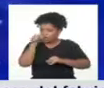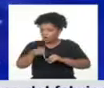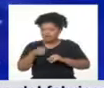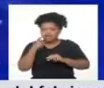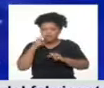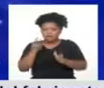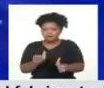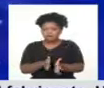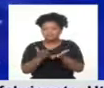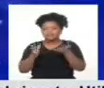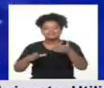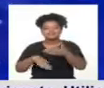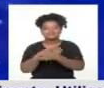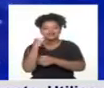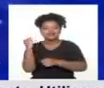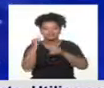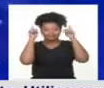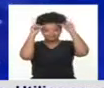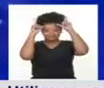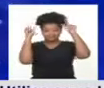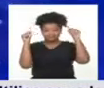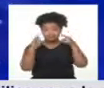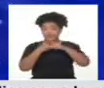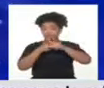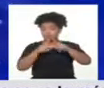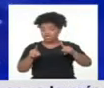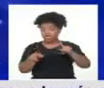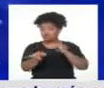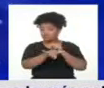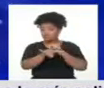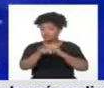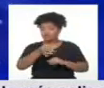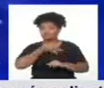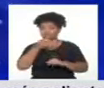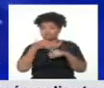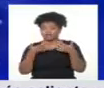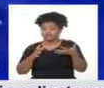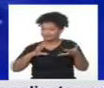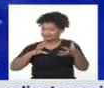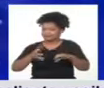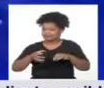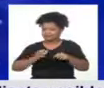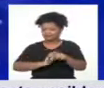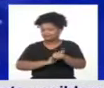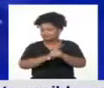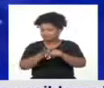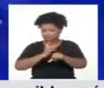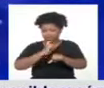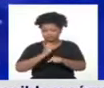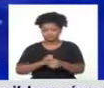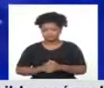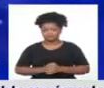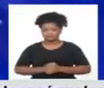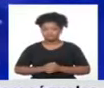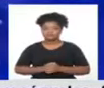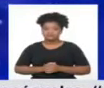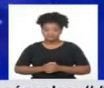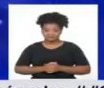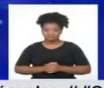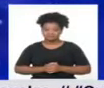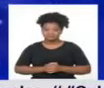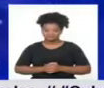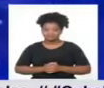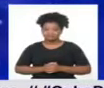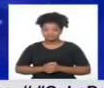de la Enfermería, pero sin duda alguna no dejan de denotar también lo complejo del escenario. Así es, ¿no? Y con